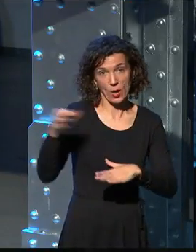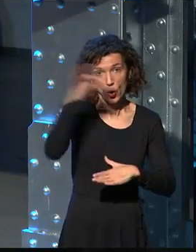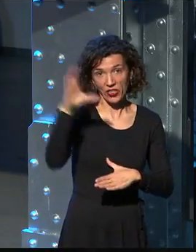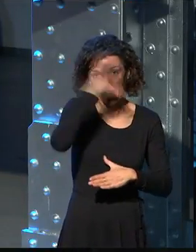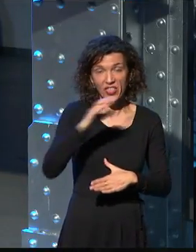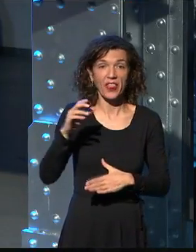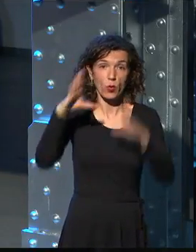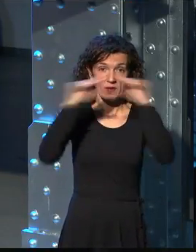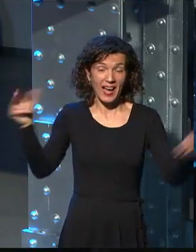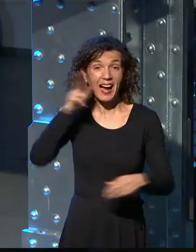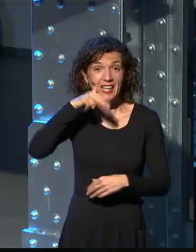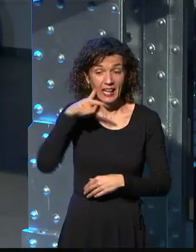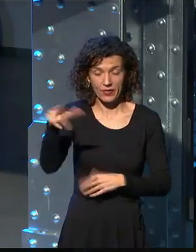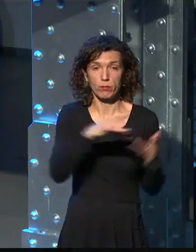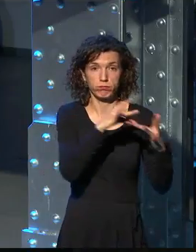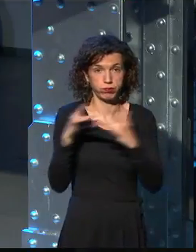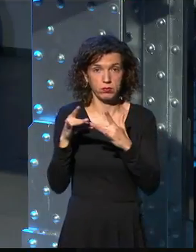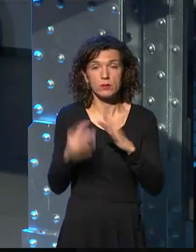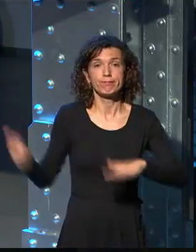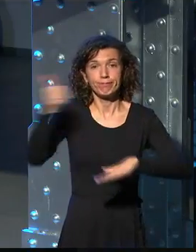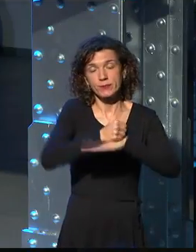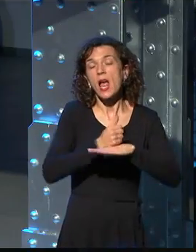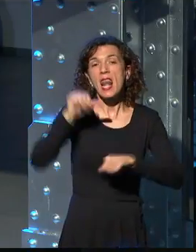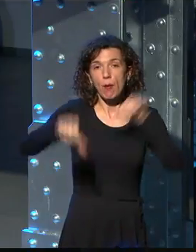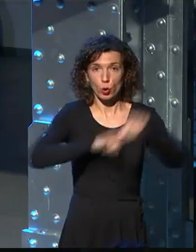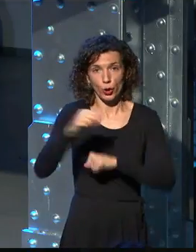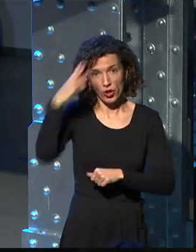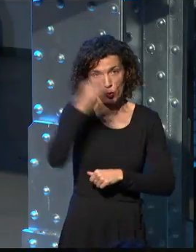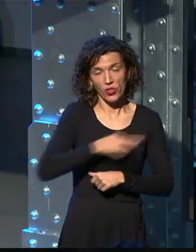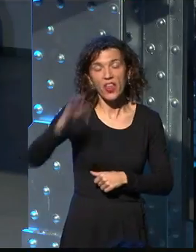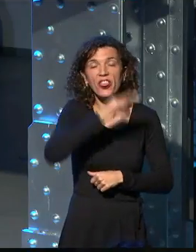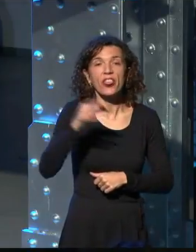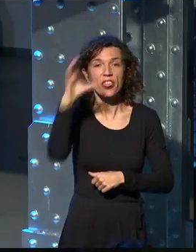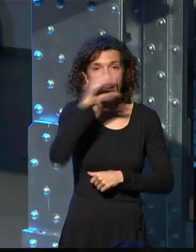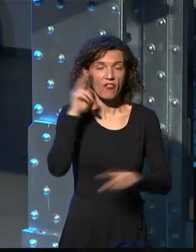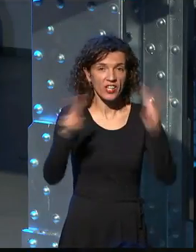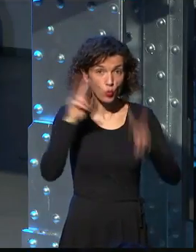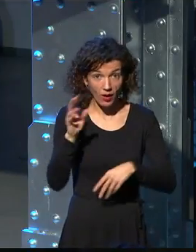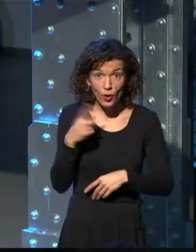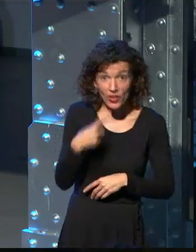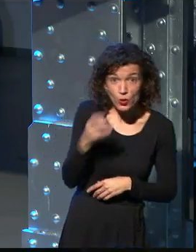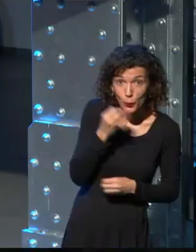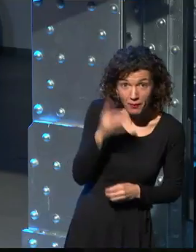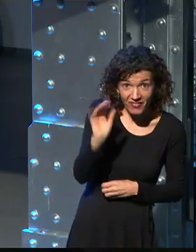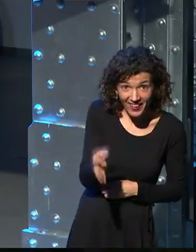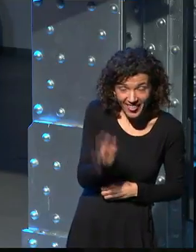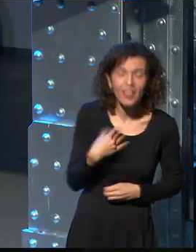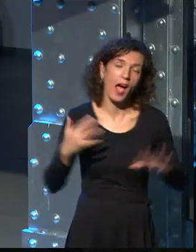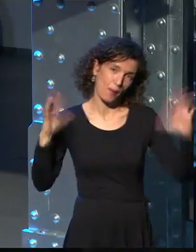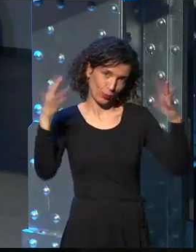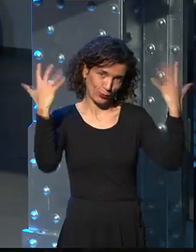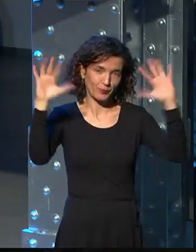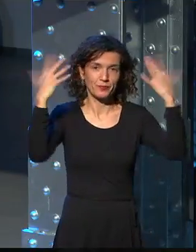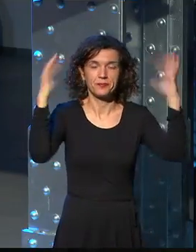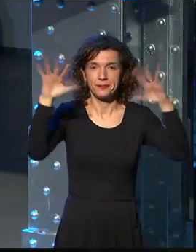de Alicante, donde dirige el Laboratorio de Neurociencias Visuales. Lo he dicho bien, ¿verdad? Perfecto. Pues un aplauso